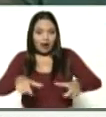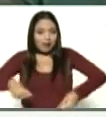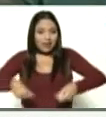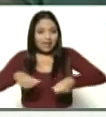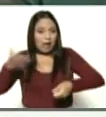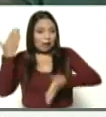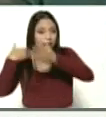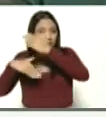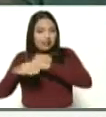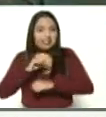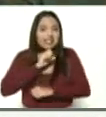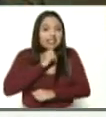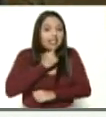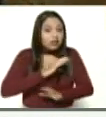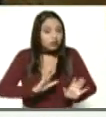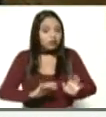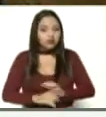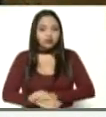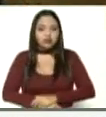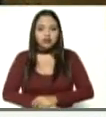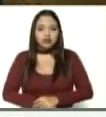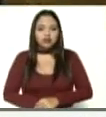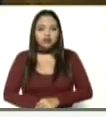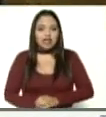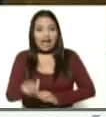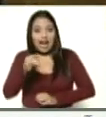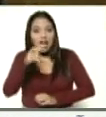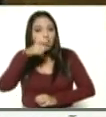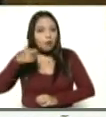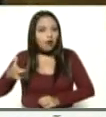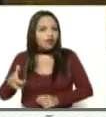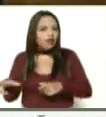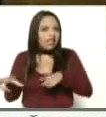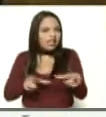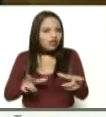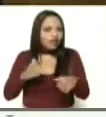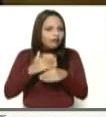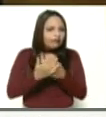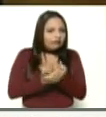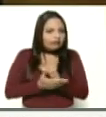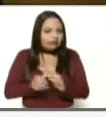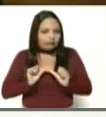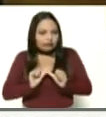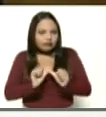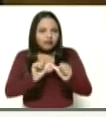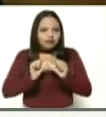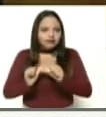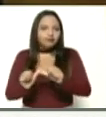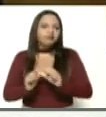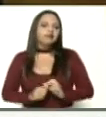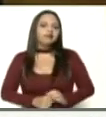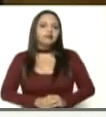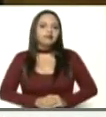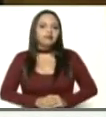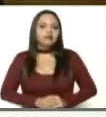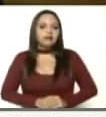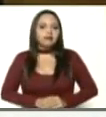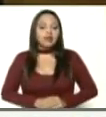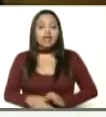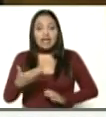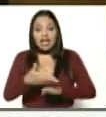en el secreto, Erika, estaba el pueblo preparándose. Y sin duda alguna, Jorge lo